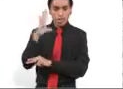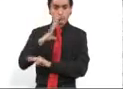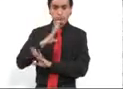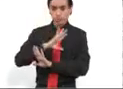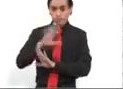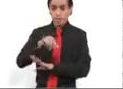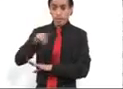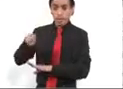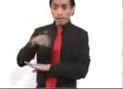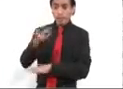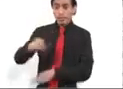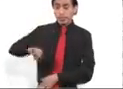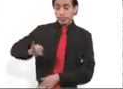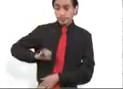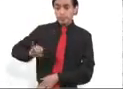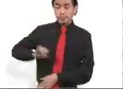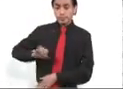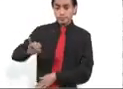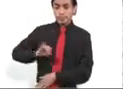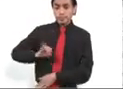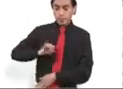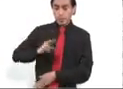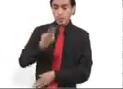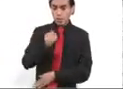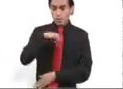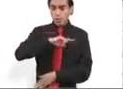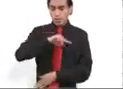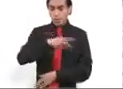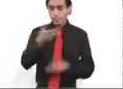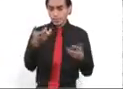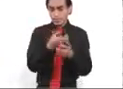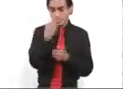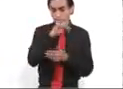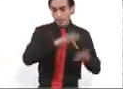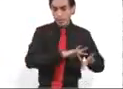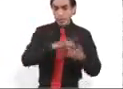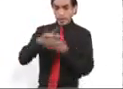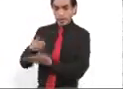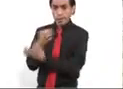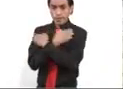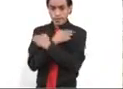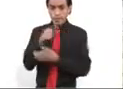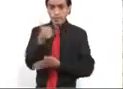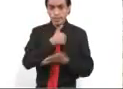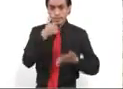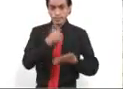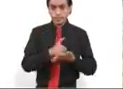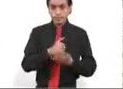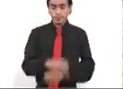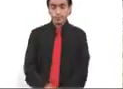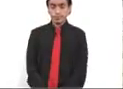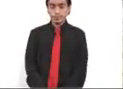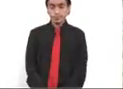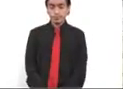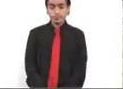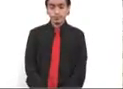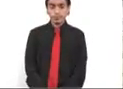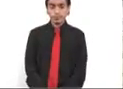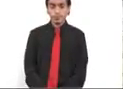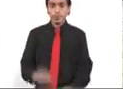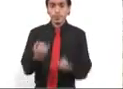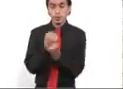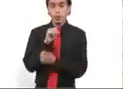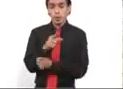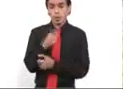Ellos están interesados en pues lo que hemos hecho nosotros para apoyar la educación en la ciudad y también